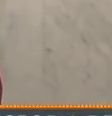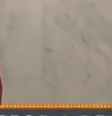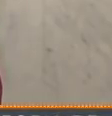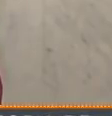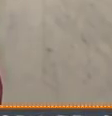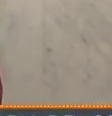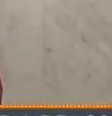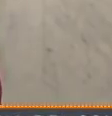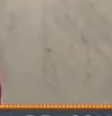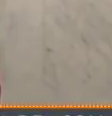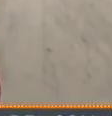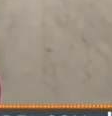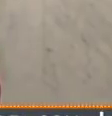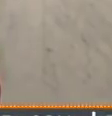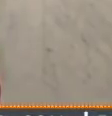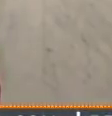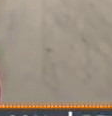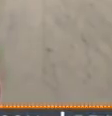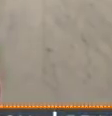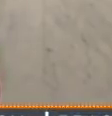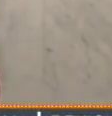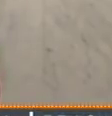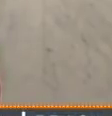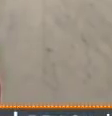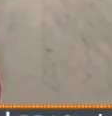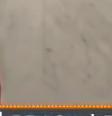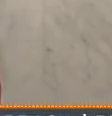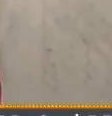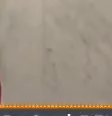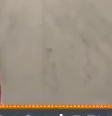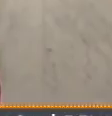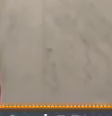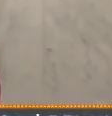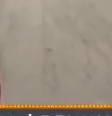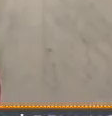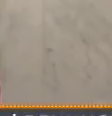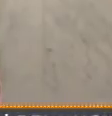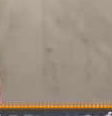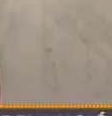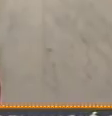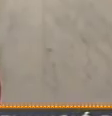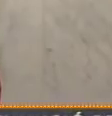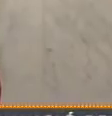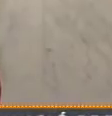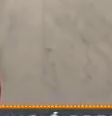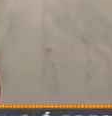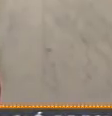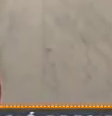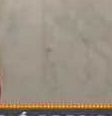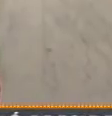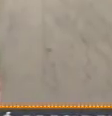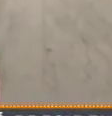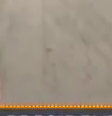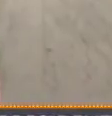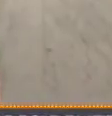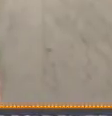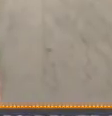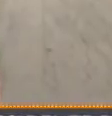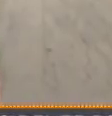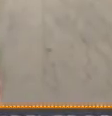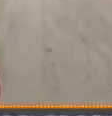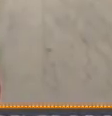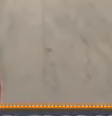Y el pueblo no se rindió. Una campaña en una de las situaciones más adversas,